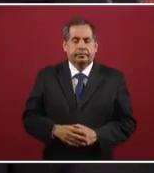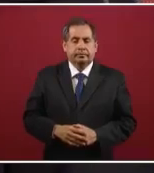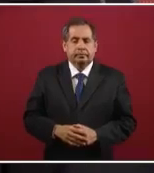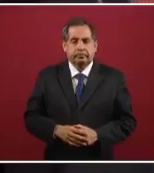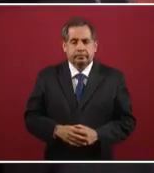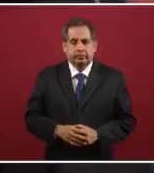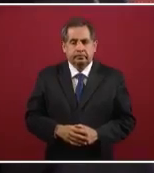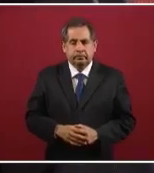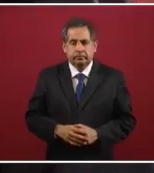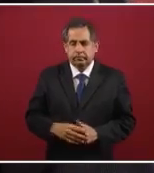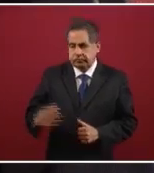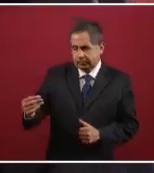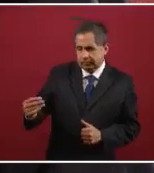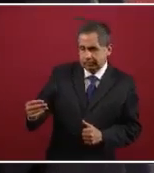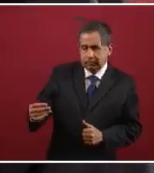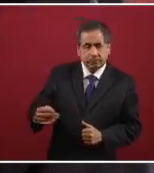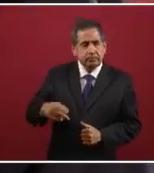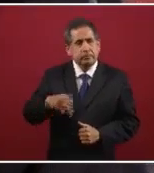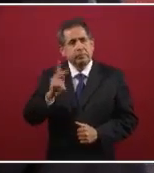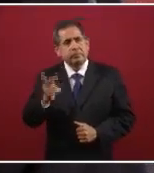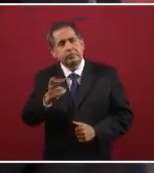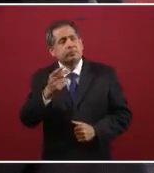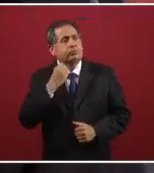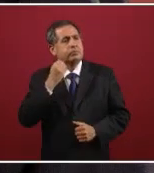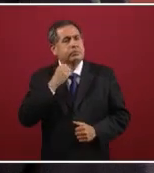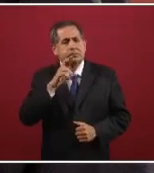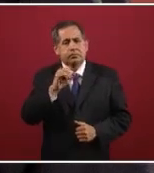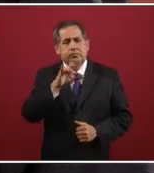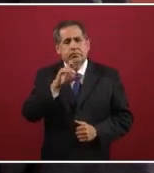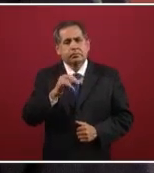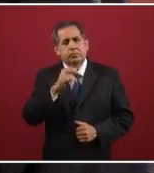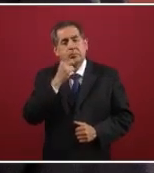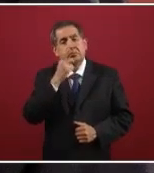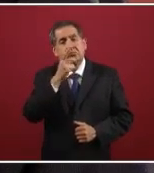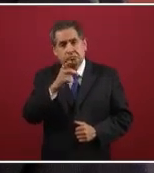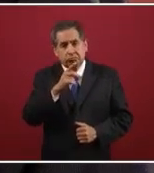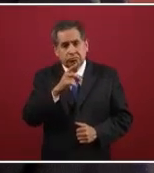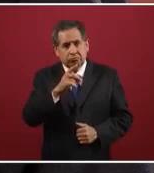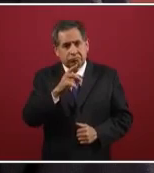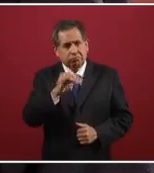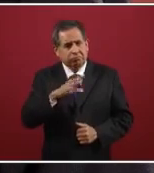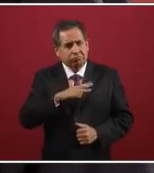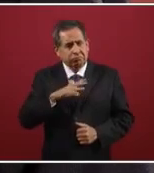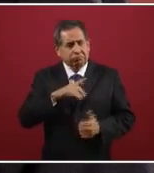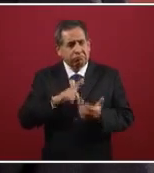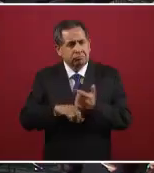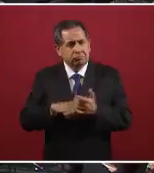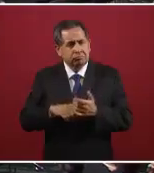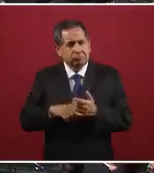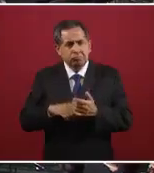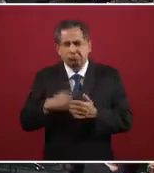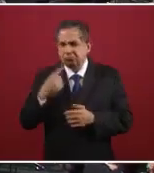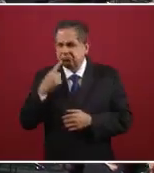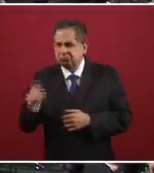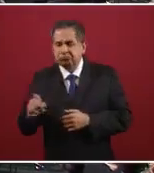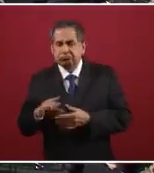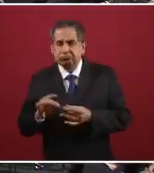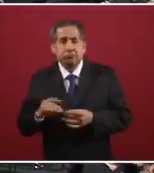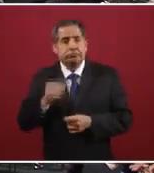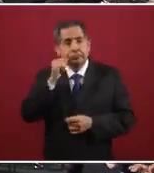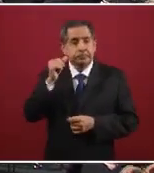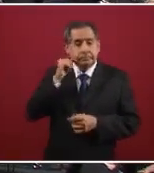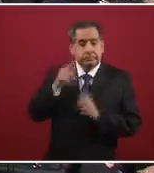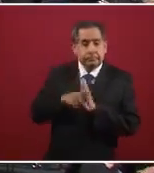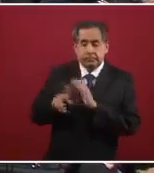Pero el abogado de Rosario Robles acusó que sí hubo consigna. Ayer en La Razón, Antonio López